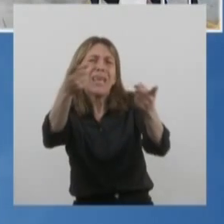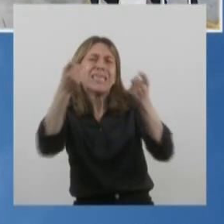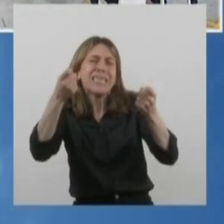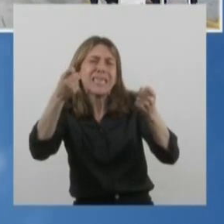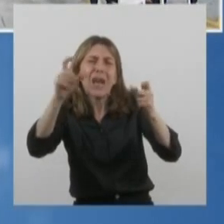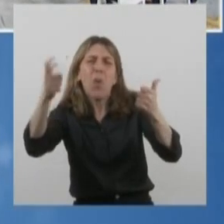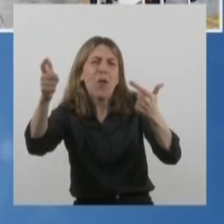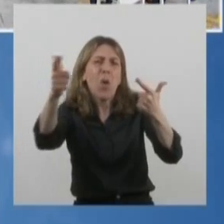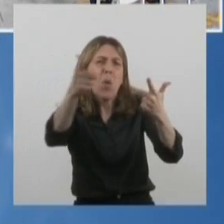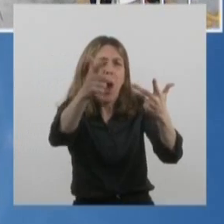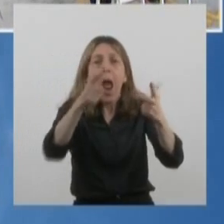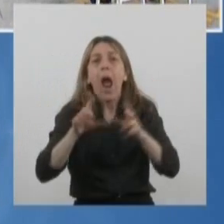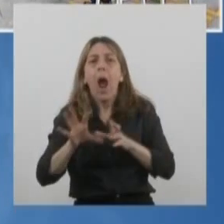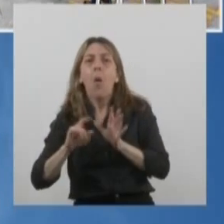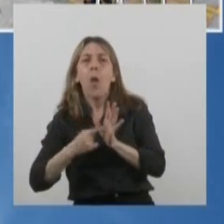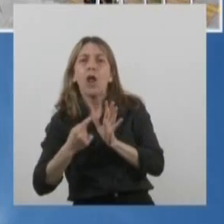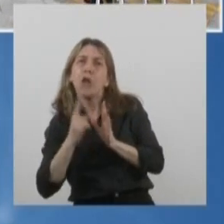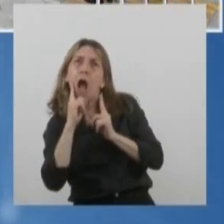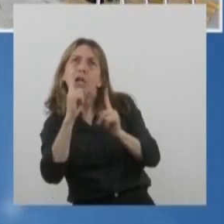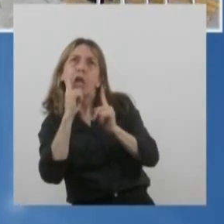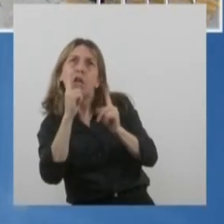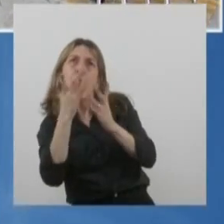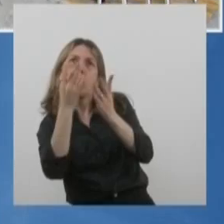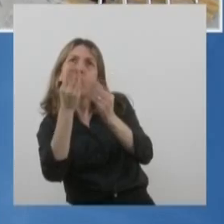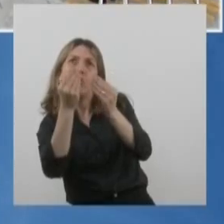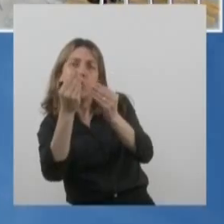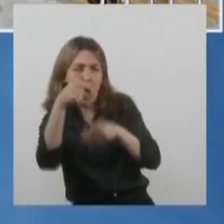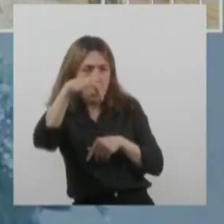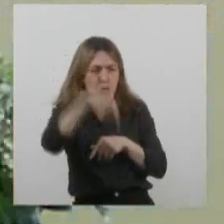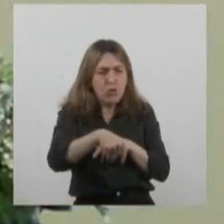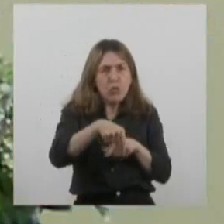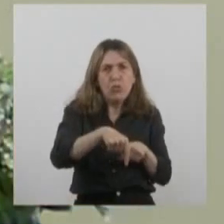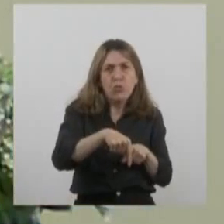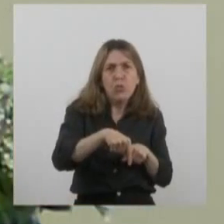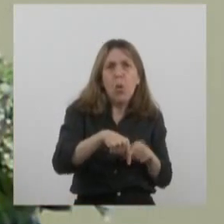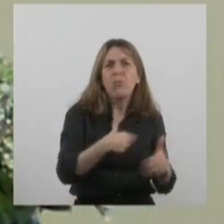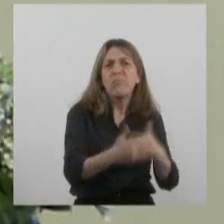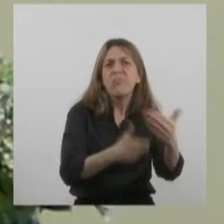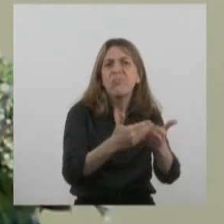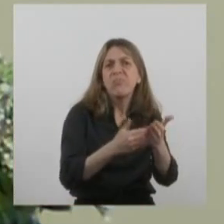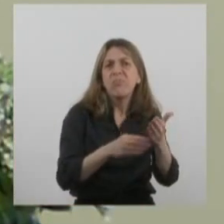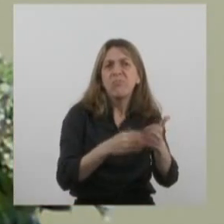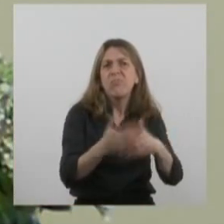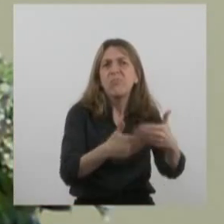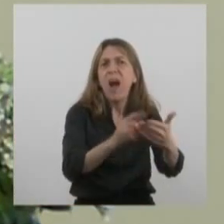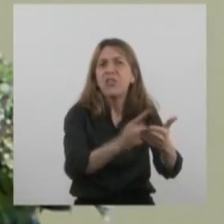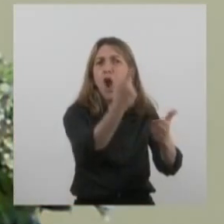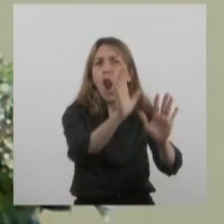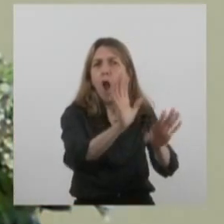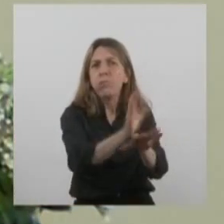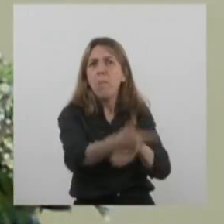centro del país le preste atención, y un sur que se desarrolle por sí mismo y que deje de